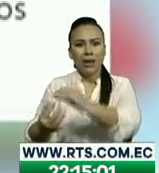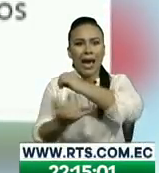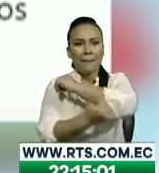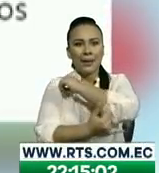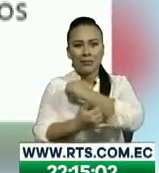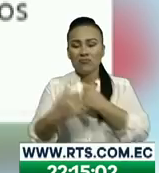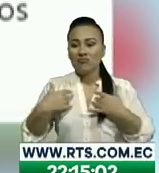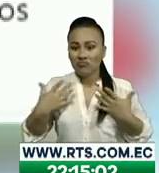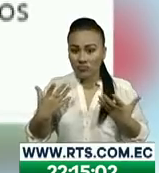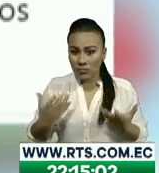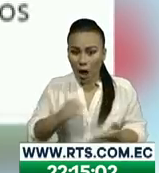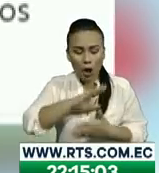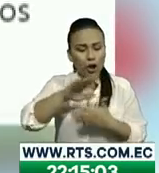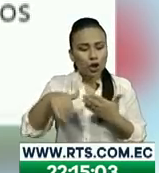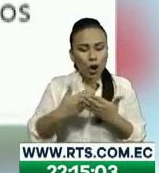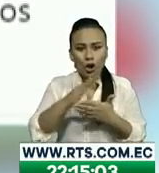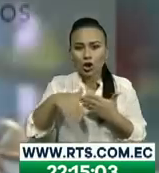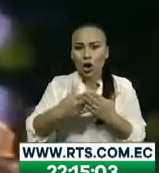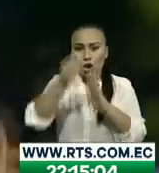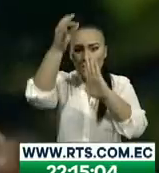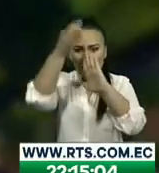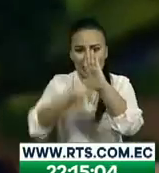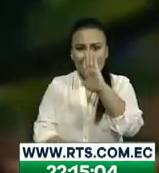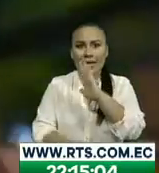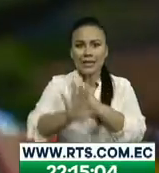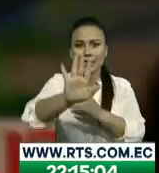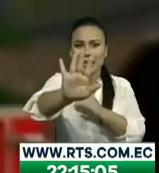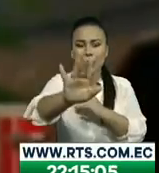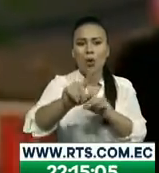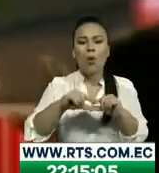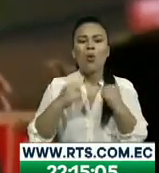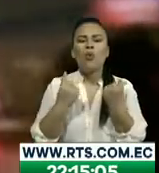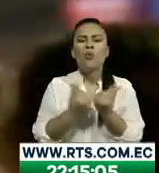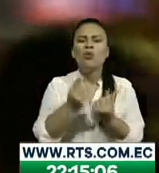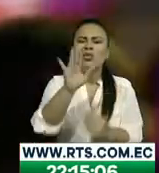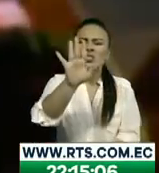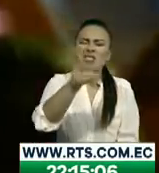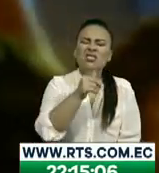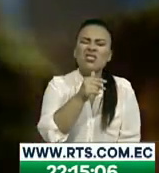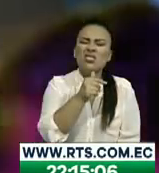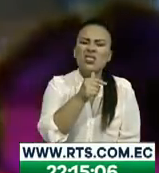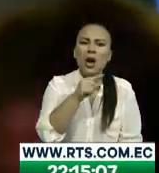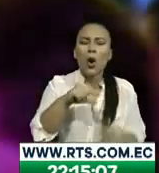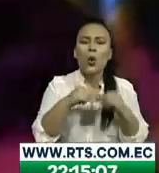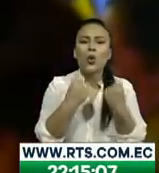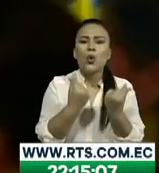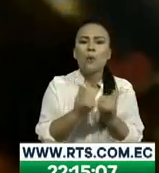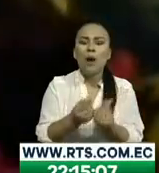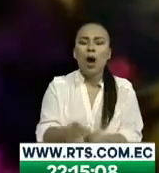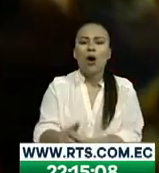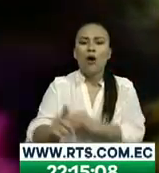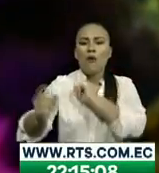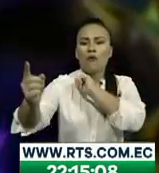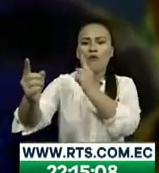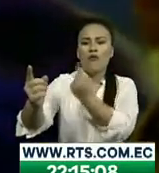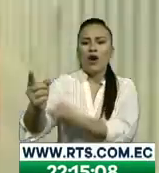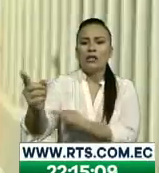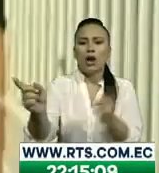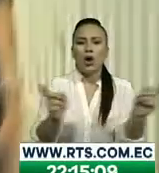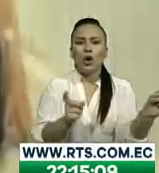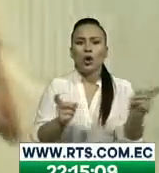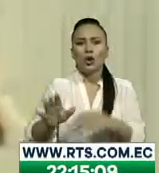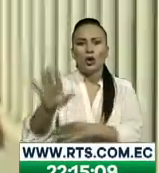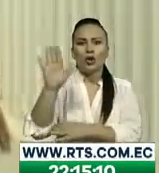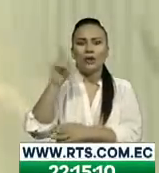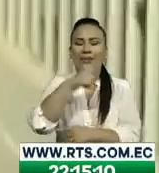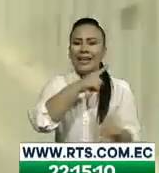traidores? Todo, todito 5. El movimiento al que se refiere el expresidente es Fuerza Compromiso Social Lista 5,